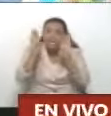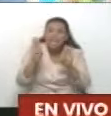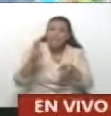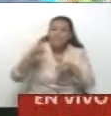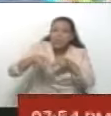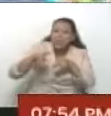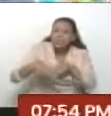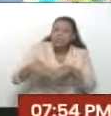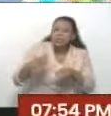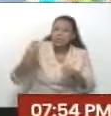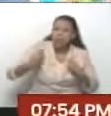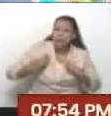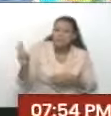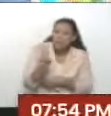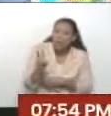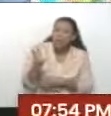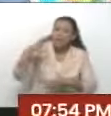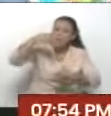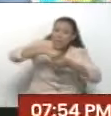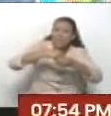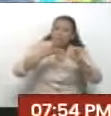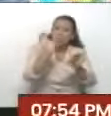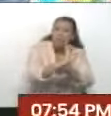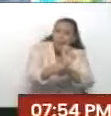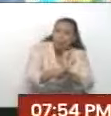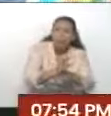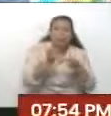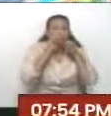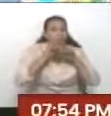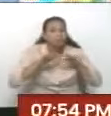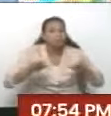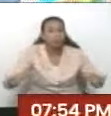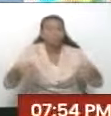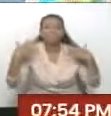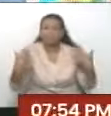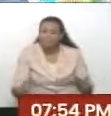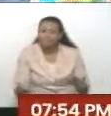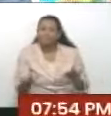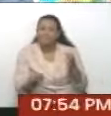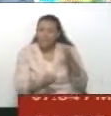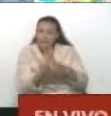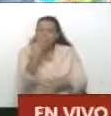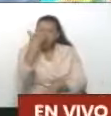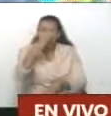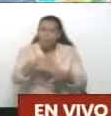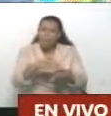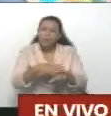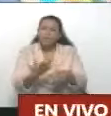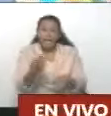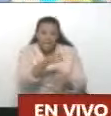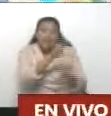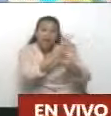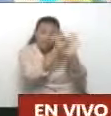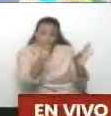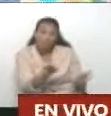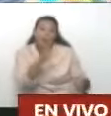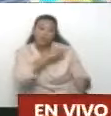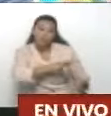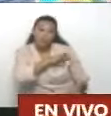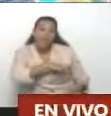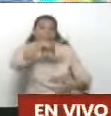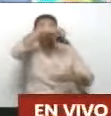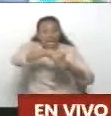niños. Fue una onda expansiva en esa manera y esa forma de construir. Y yo les decía, esa es la gestión social, esa es